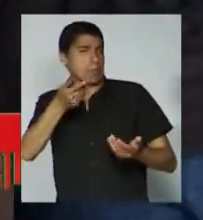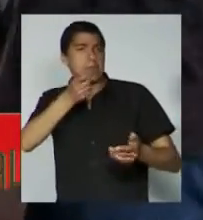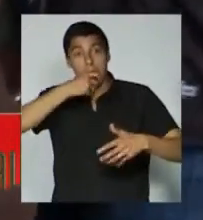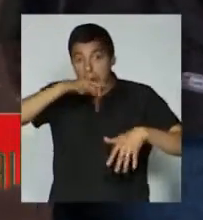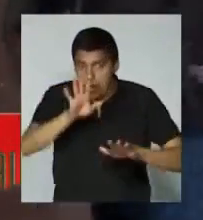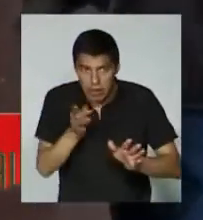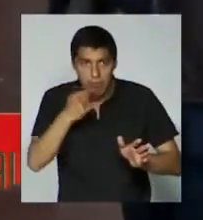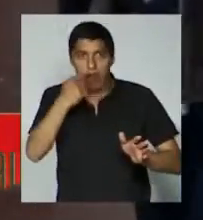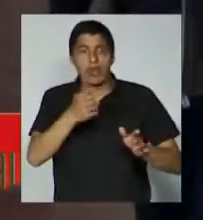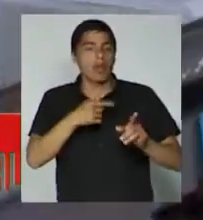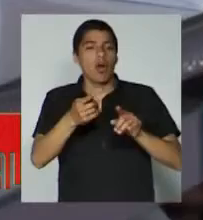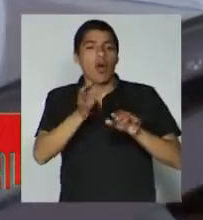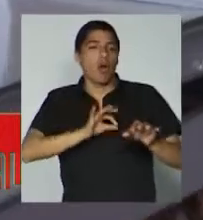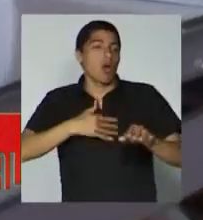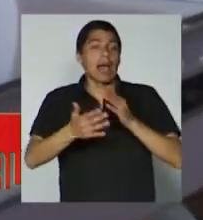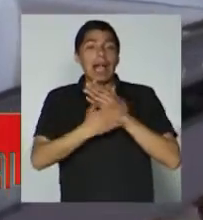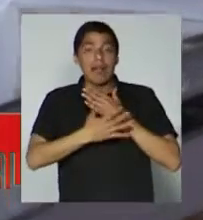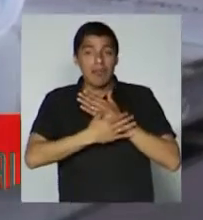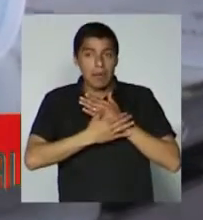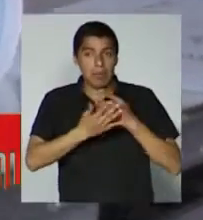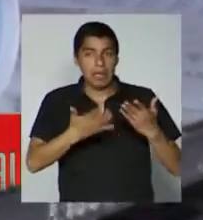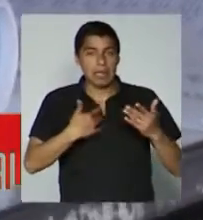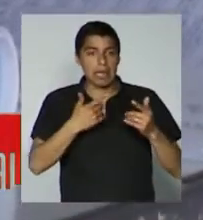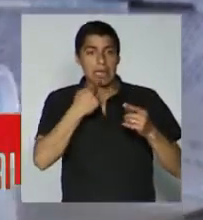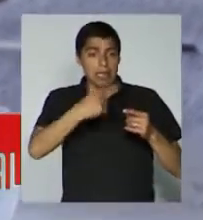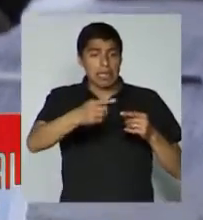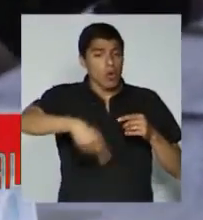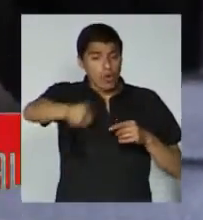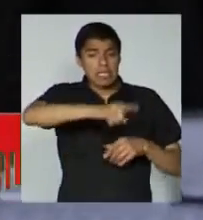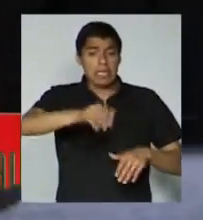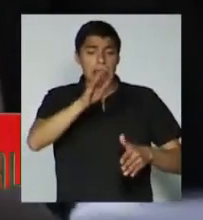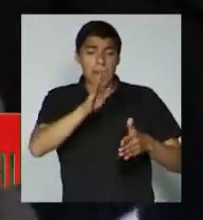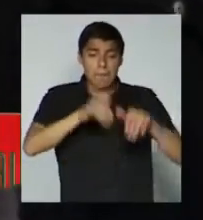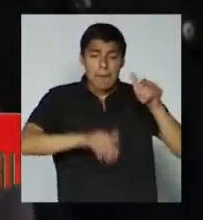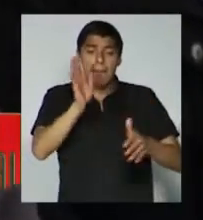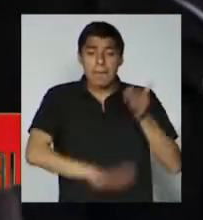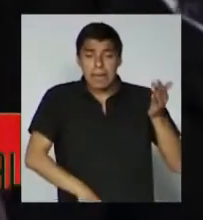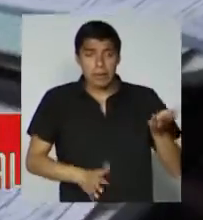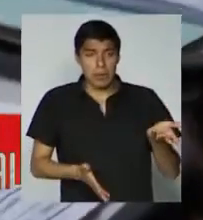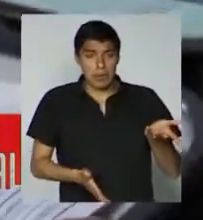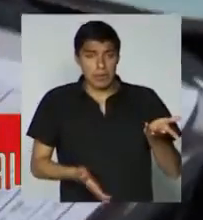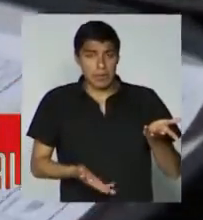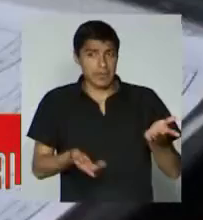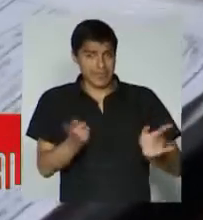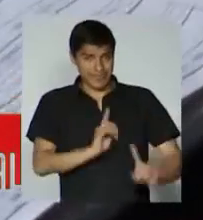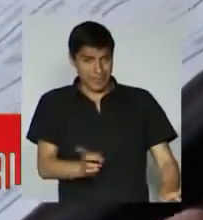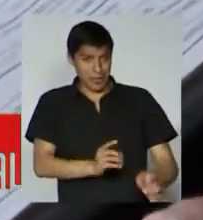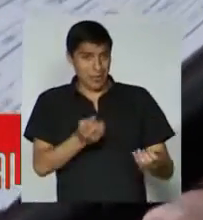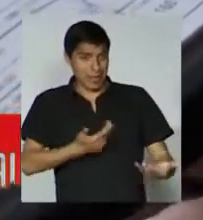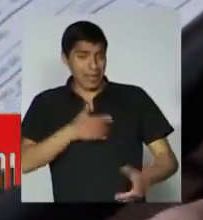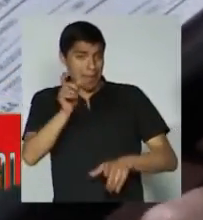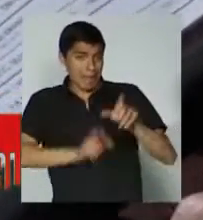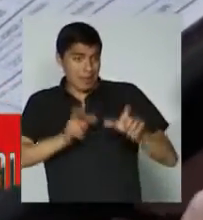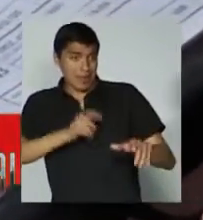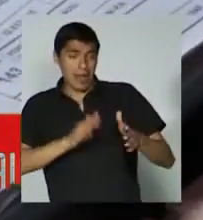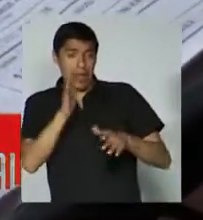ejemplo, lo que decíamos ayer, el FIT, puede Del Caño salir a decir, vamos a votar en blanco? La gente que votó a Del Caño no